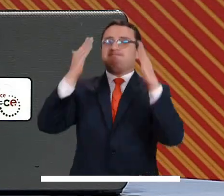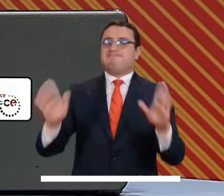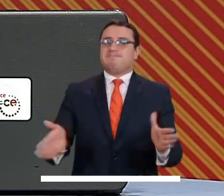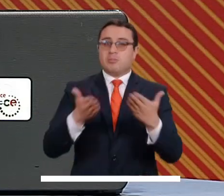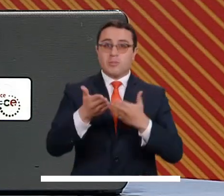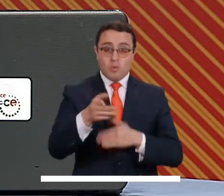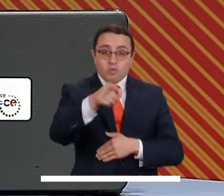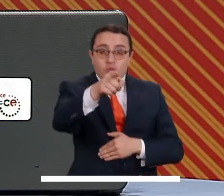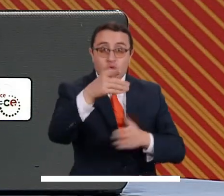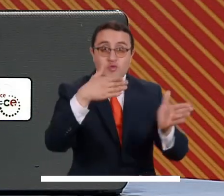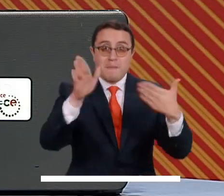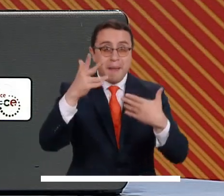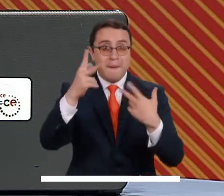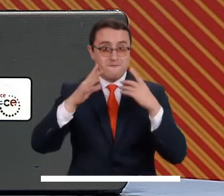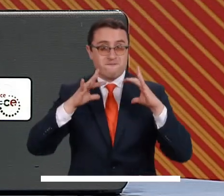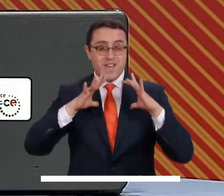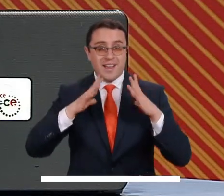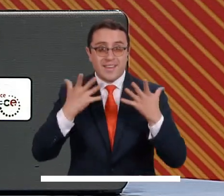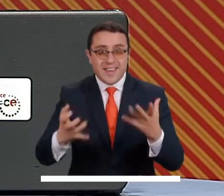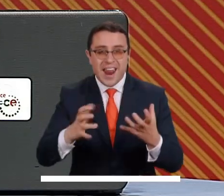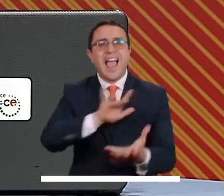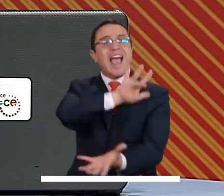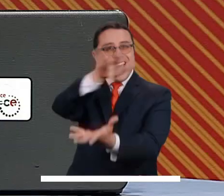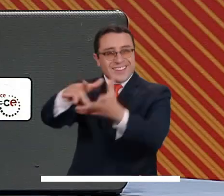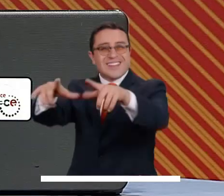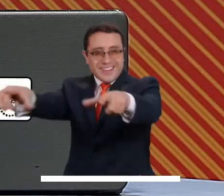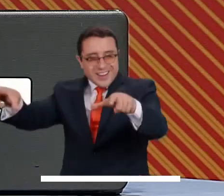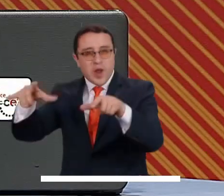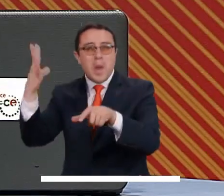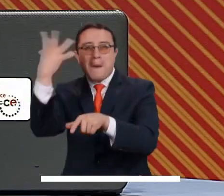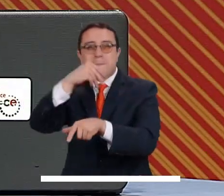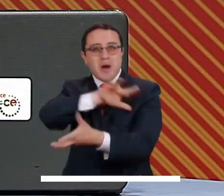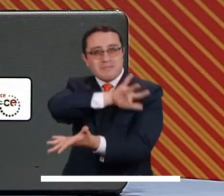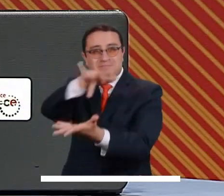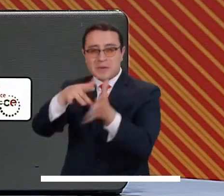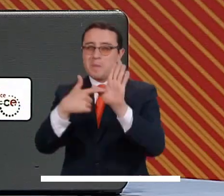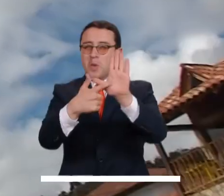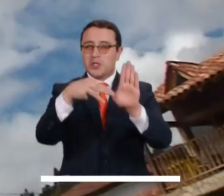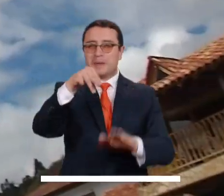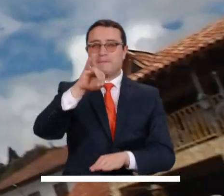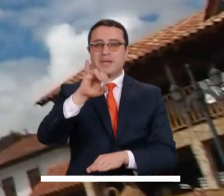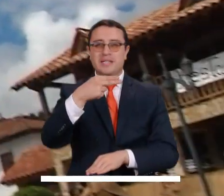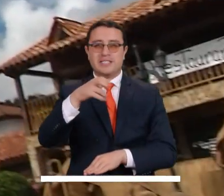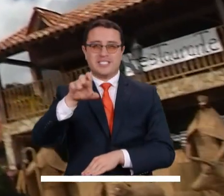plan de vacaciones, dese un paseo por este bello lugar que hoy nos muestra Michelle Reyes.